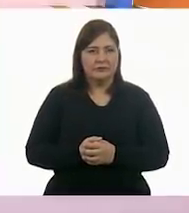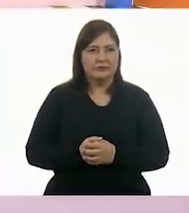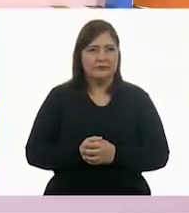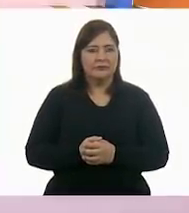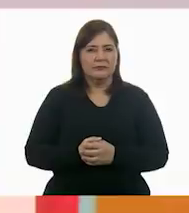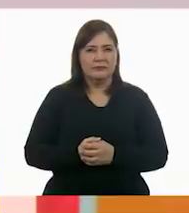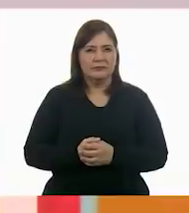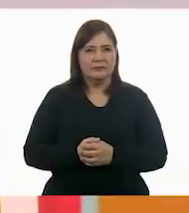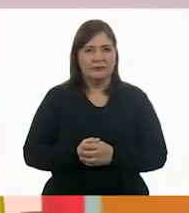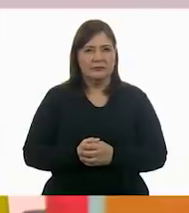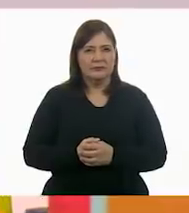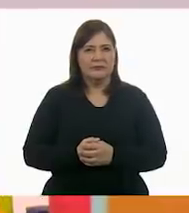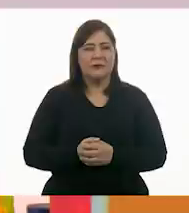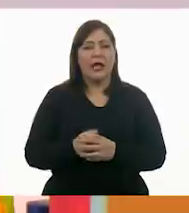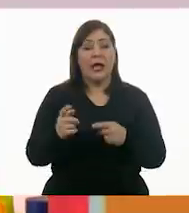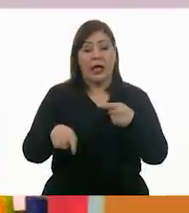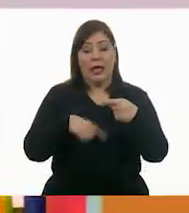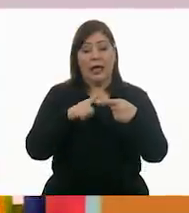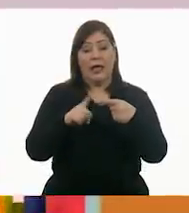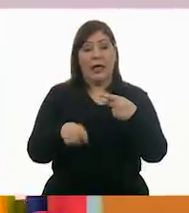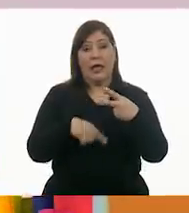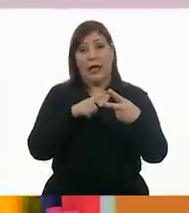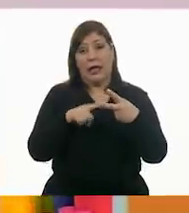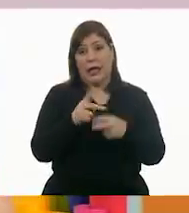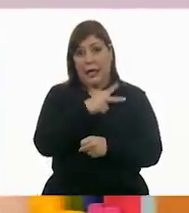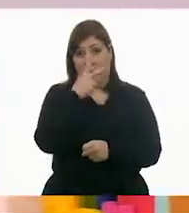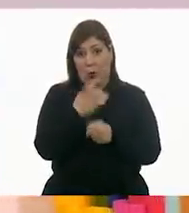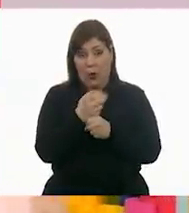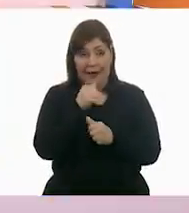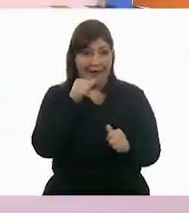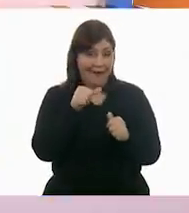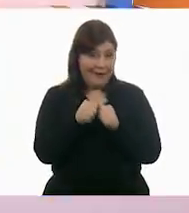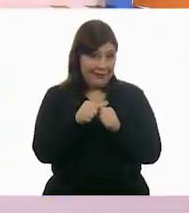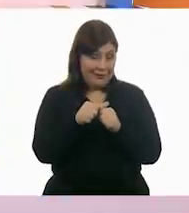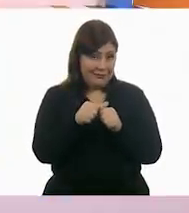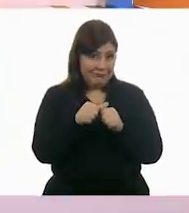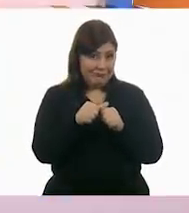Ok. La segunda letra.